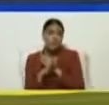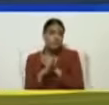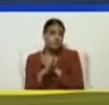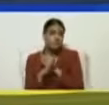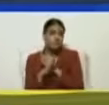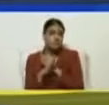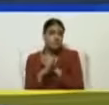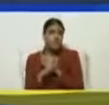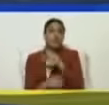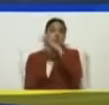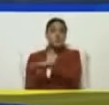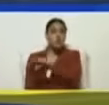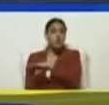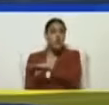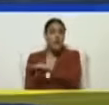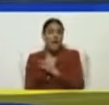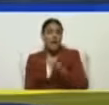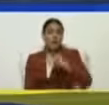social,